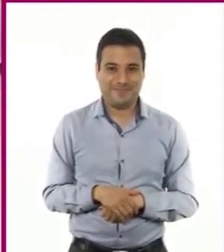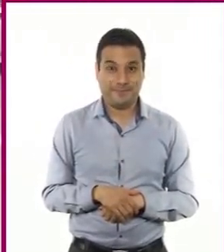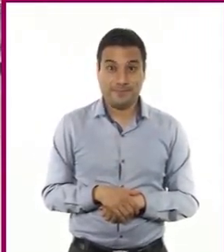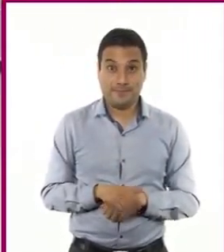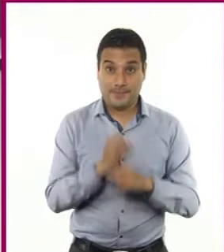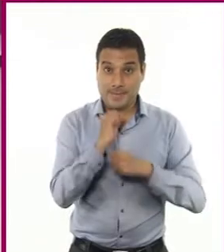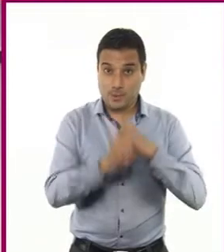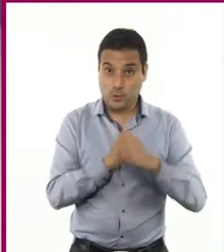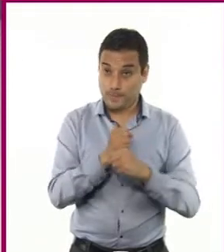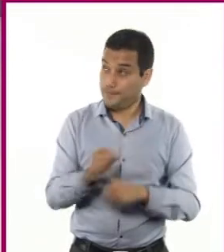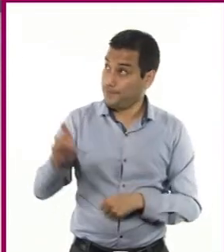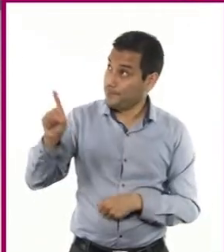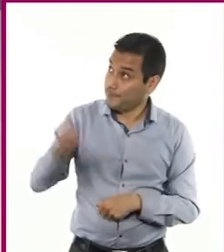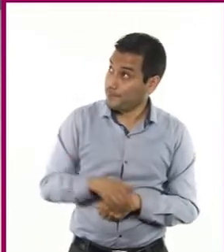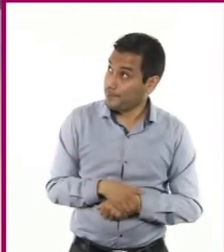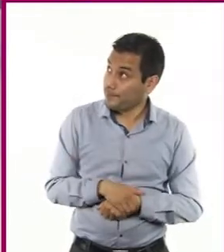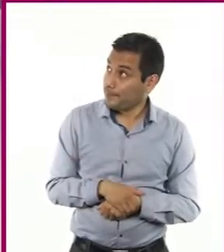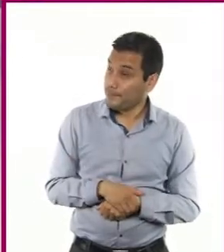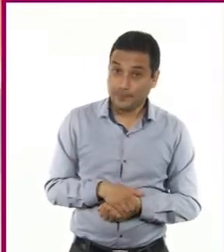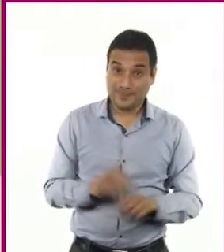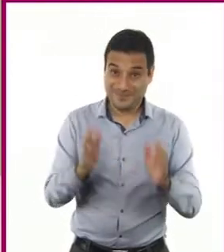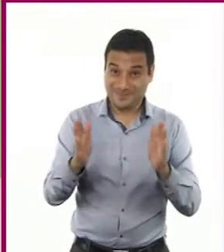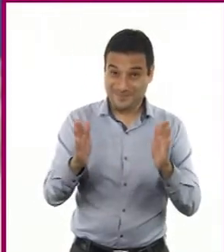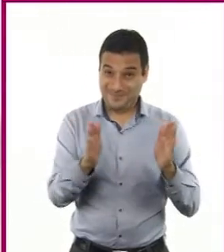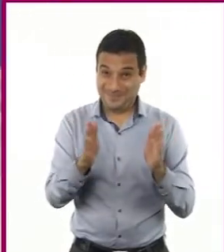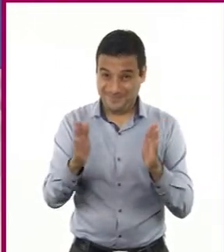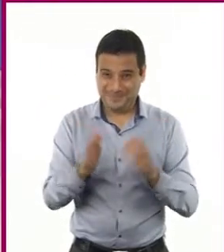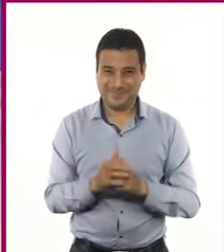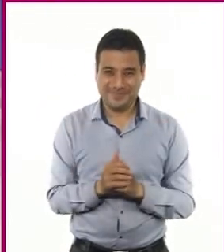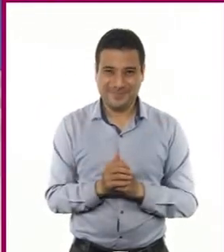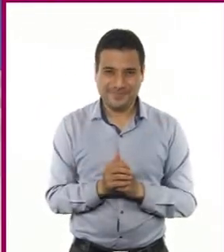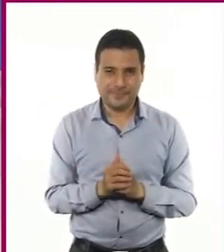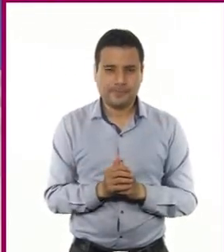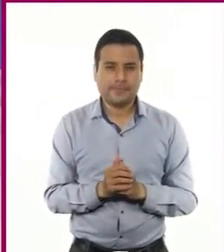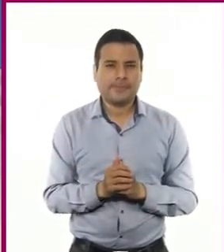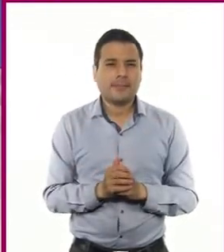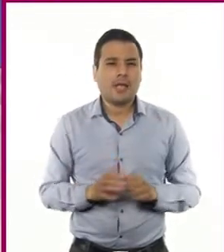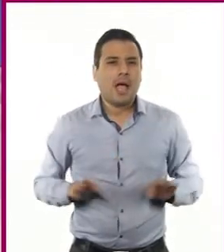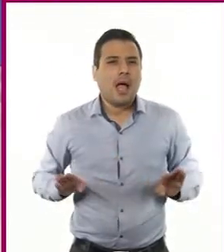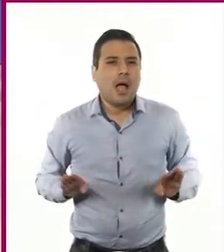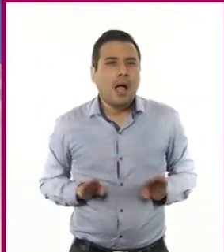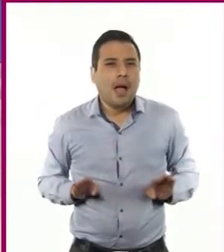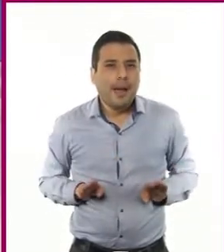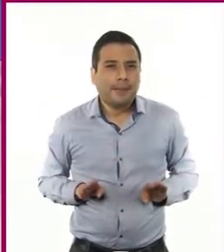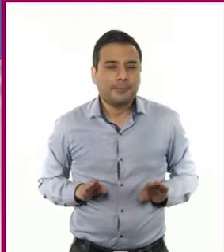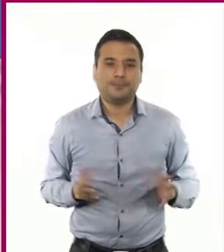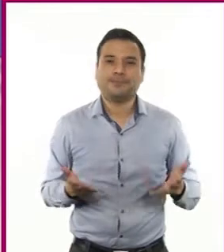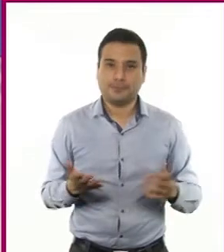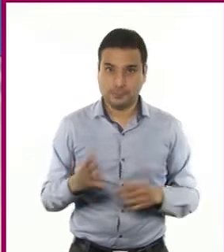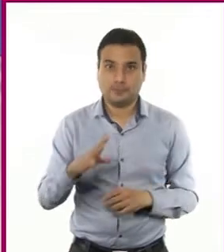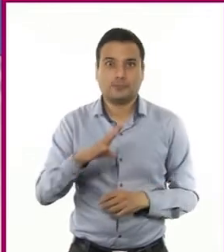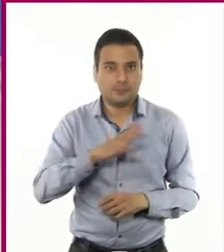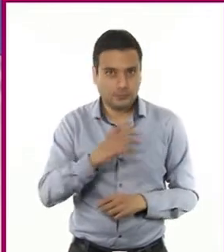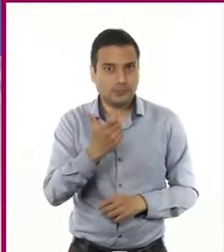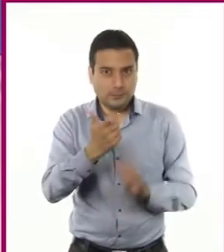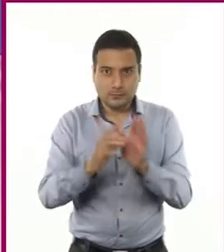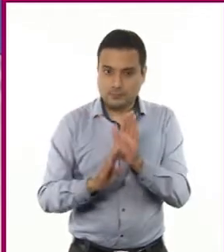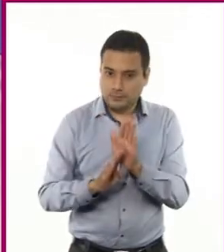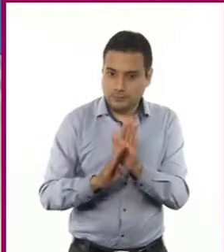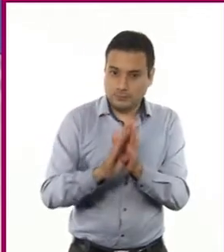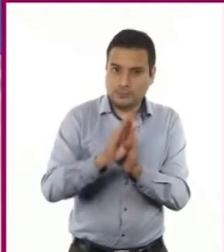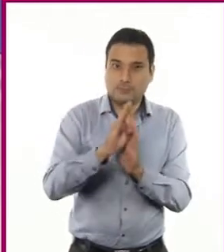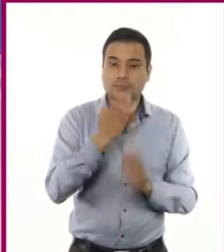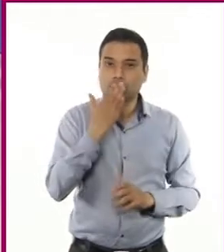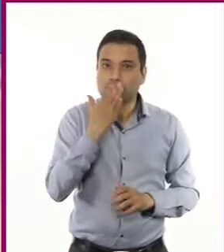de 1940 a 1970 estuvo caracterizado por un contradictorio pero ascendente desarrollo económico.